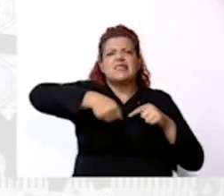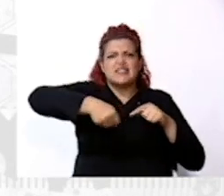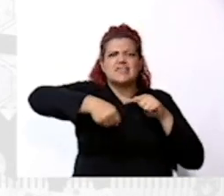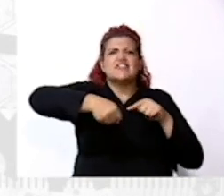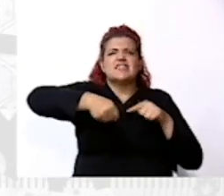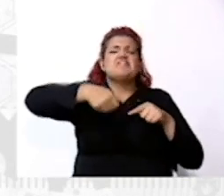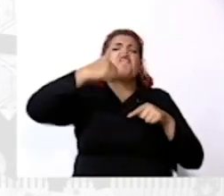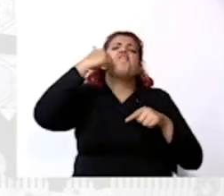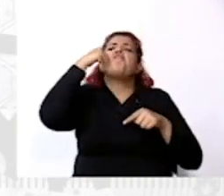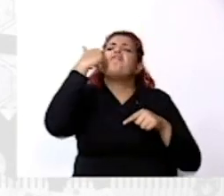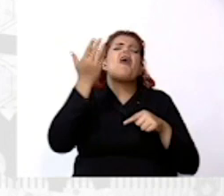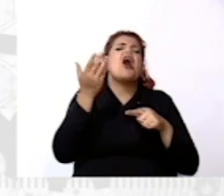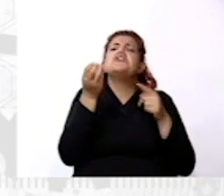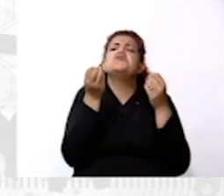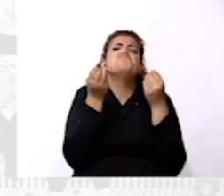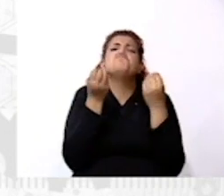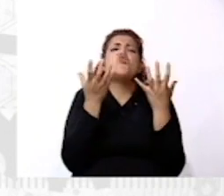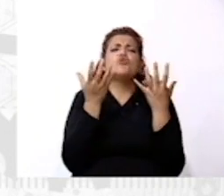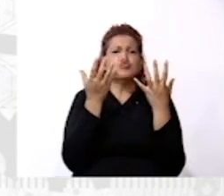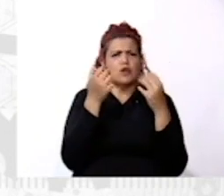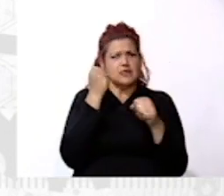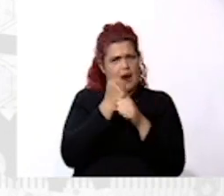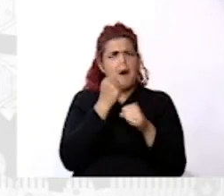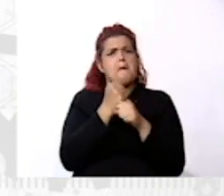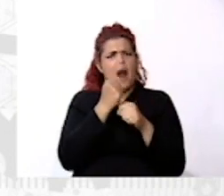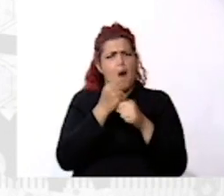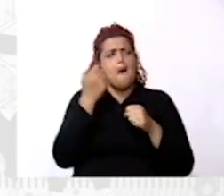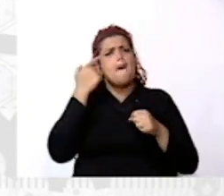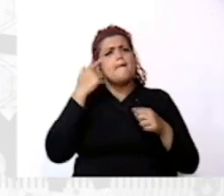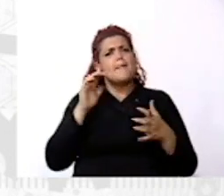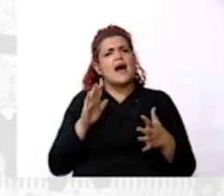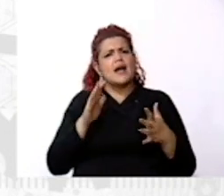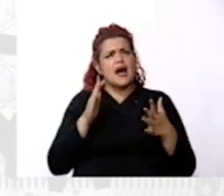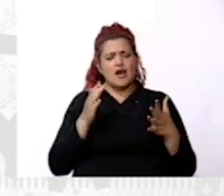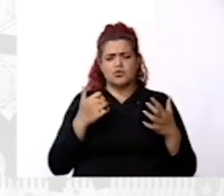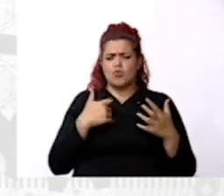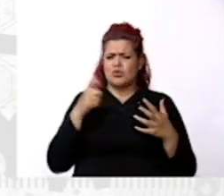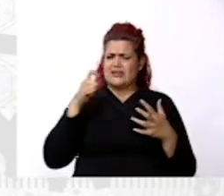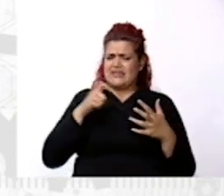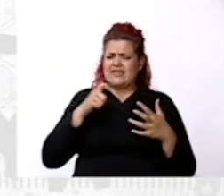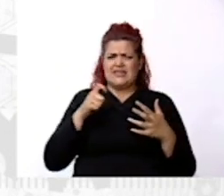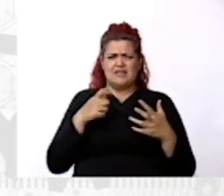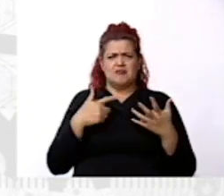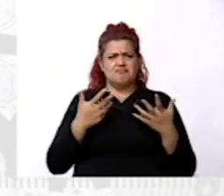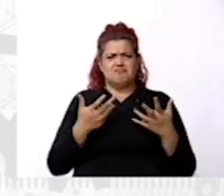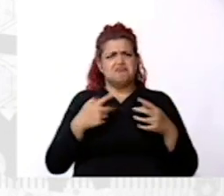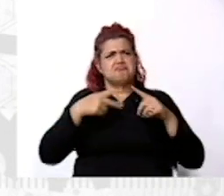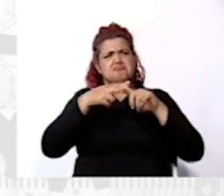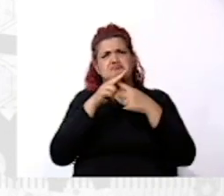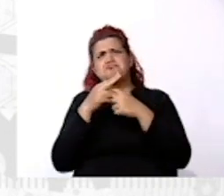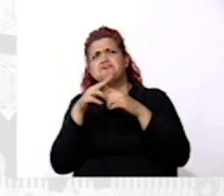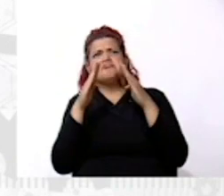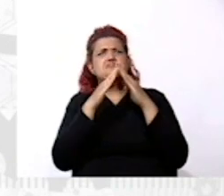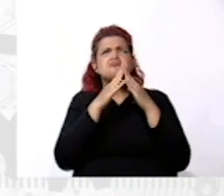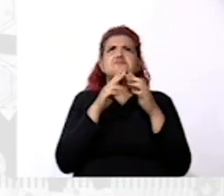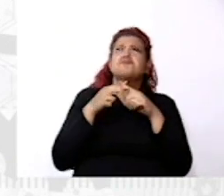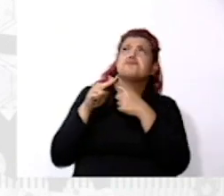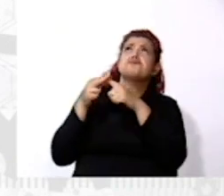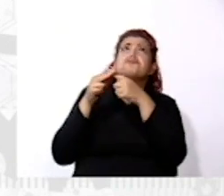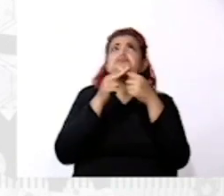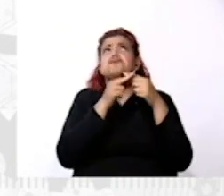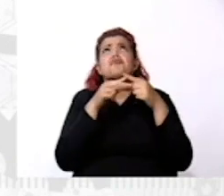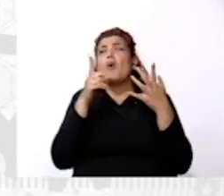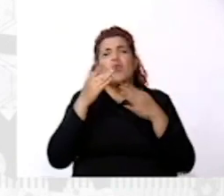nos facilitan mucho el trabajo para cuando ocupamos hacer algún arreglo en la casa o